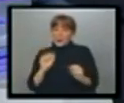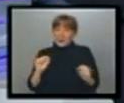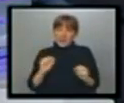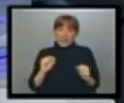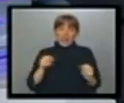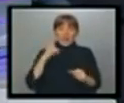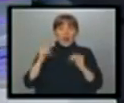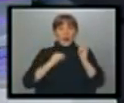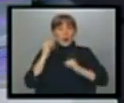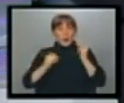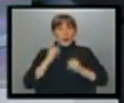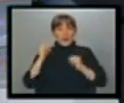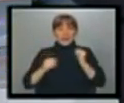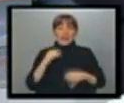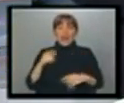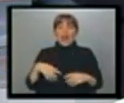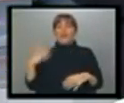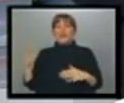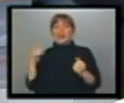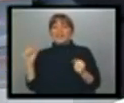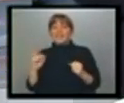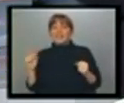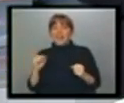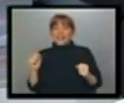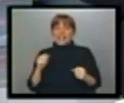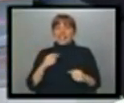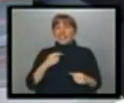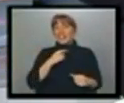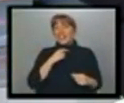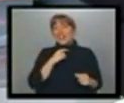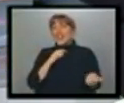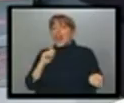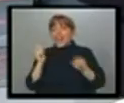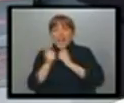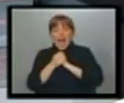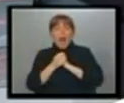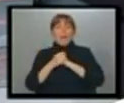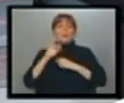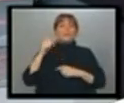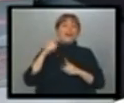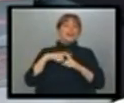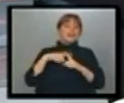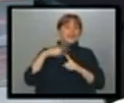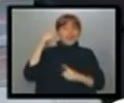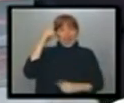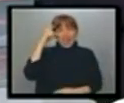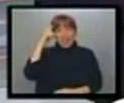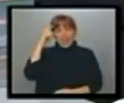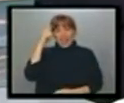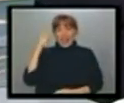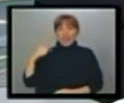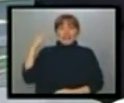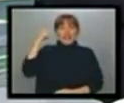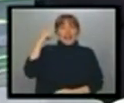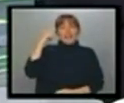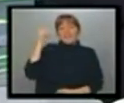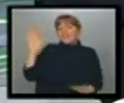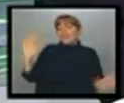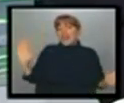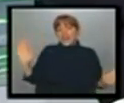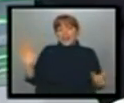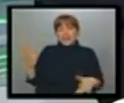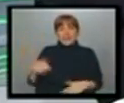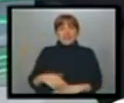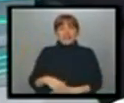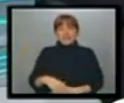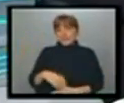contar cómo salir. Sí, está fresquito, fresquito. Me gustaría que cambie a 10. Viste que 10 ya es totalmente diferente psicológicamente que influye en lo físico.